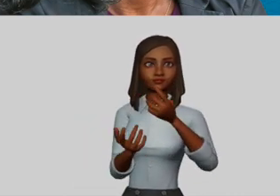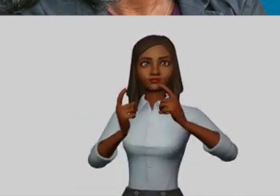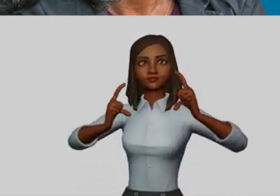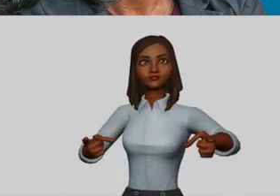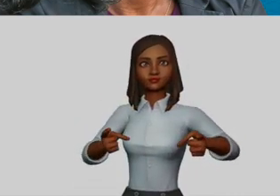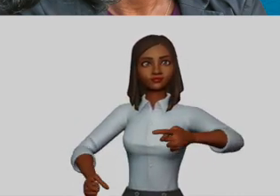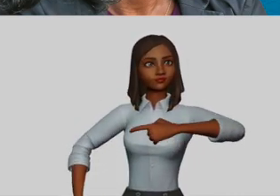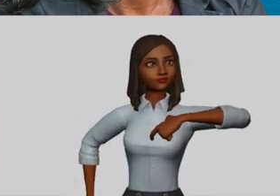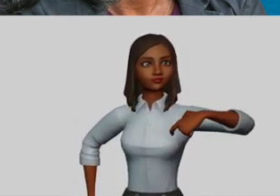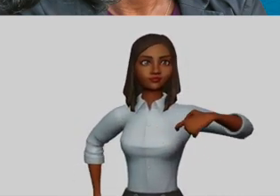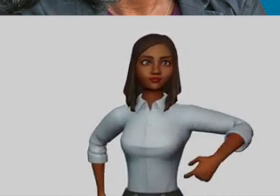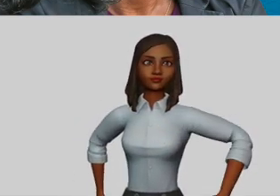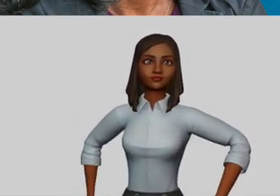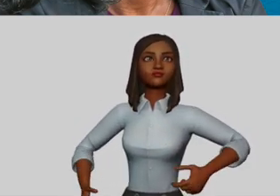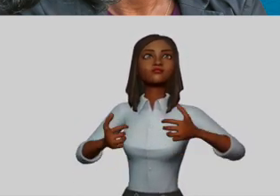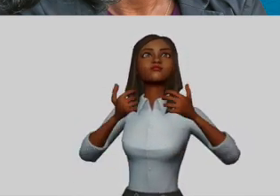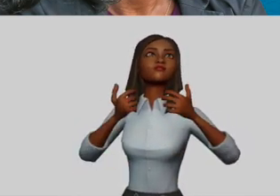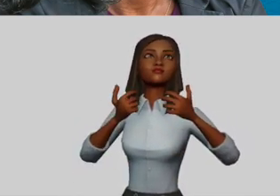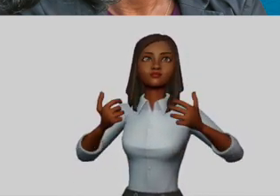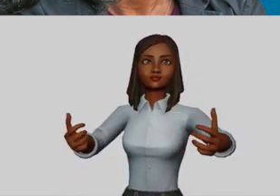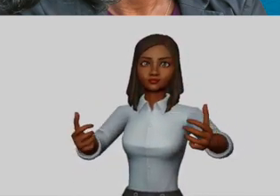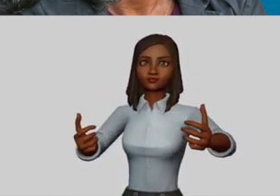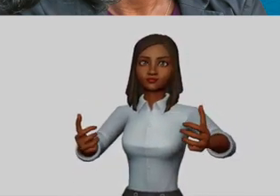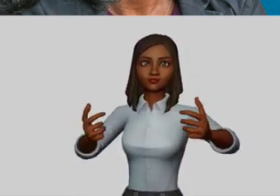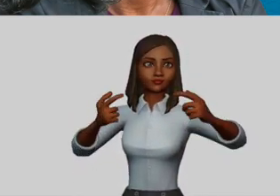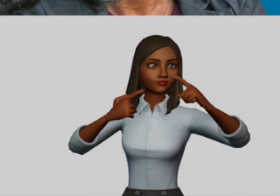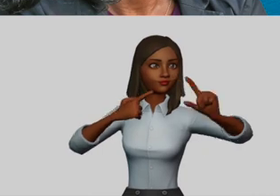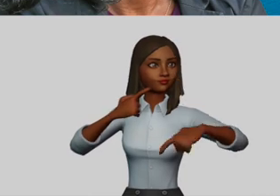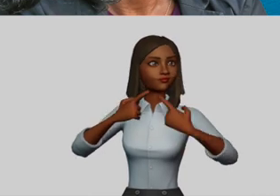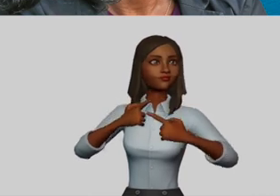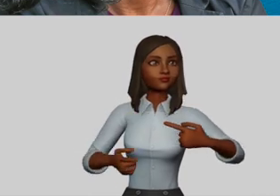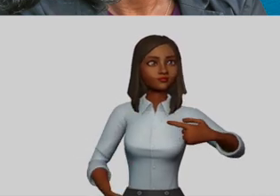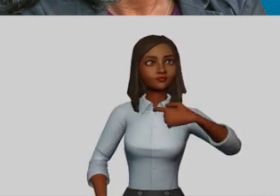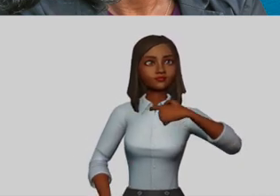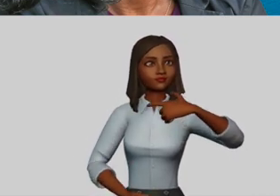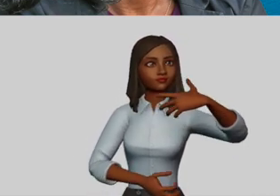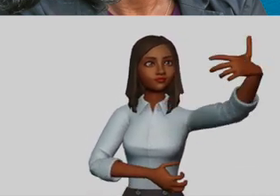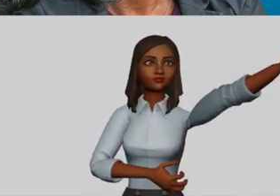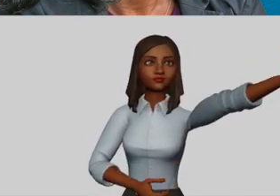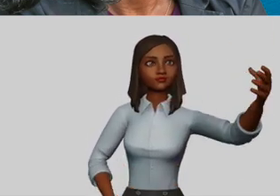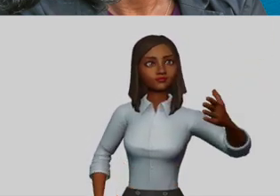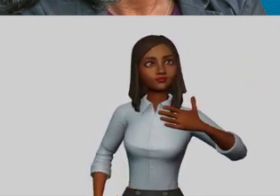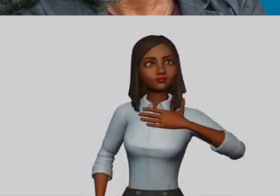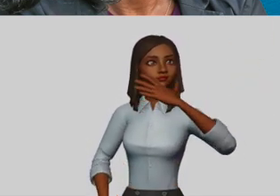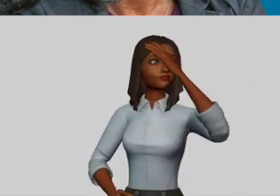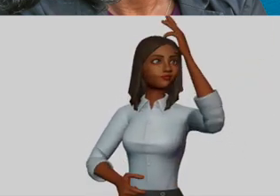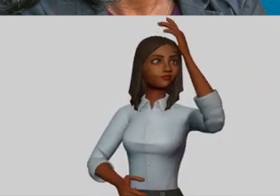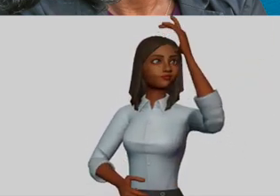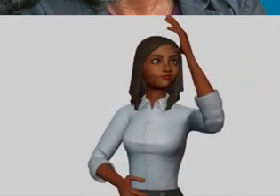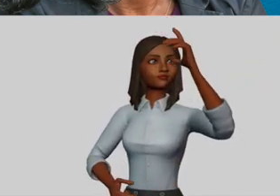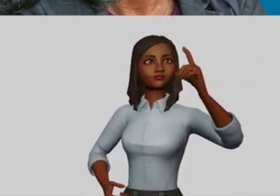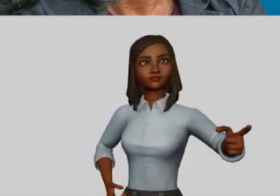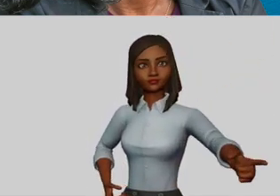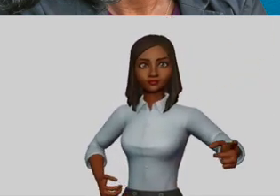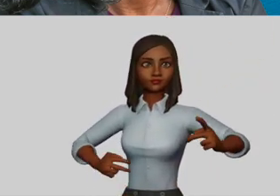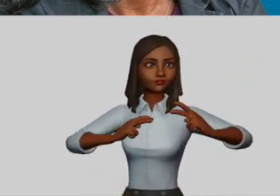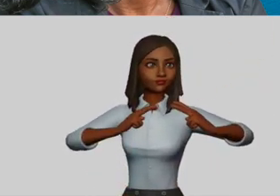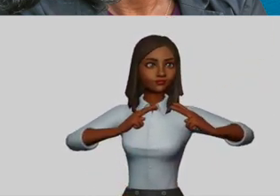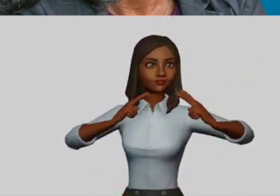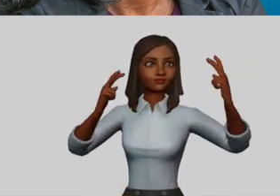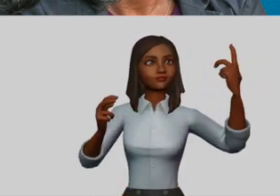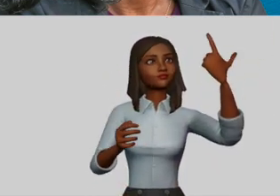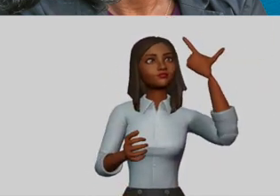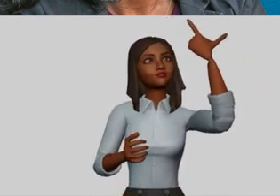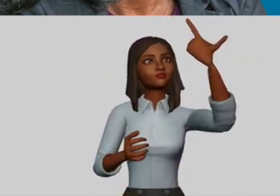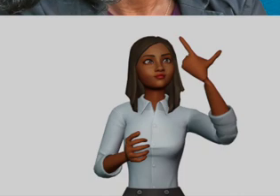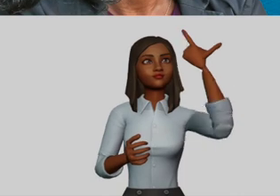Cuando yo comencé, yo estaba tocando mucha puerta y resulta que alguien me dijo a mí, oye, Google ya lo ha